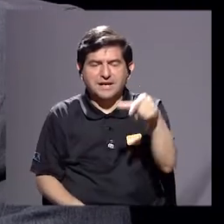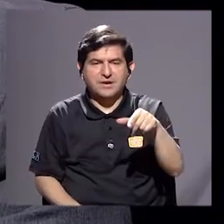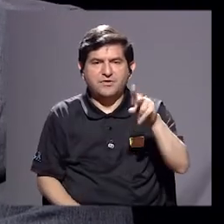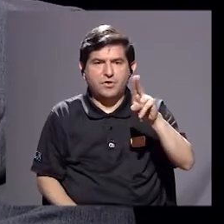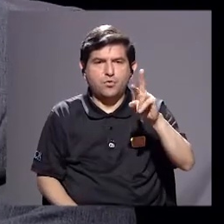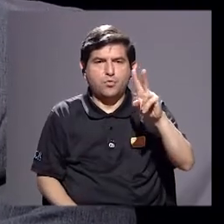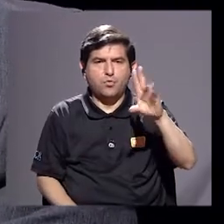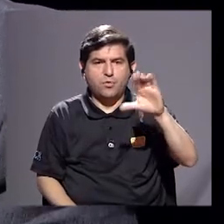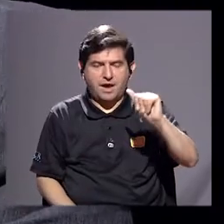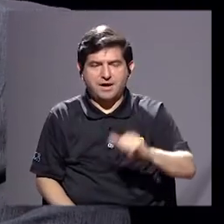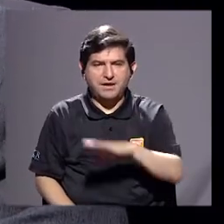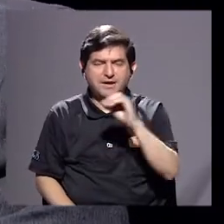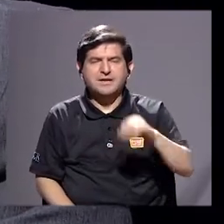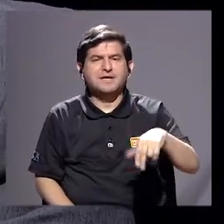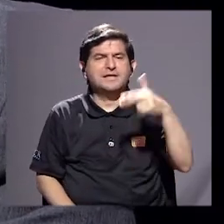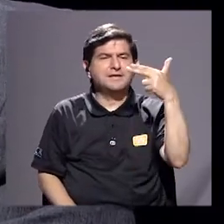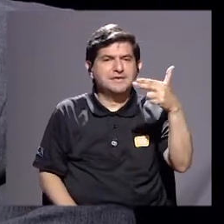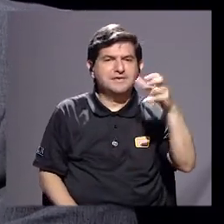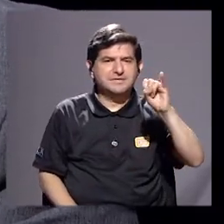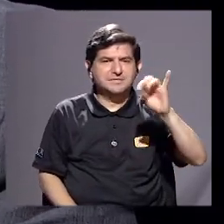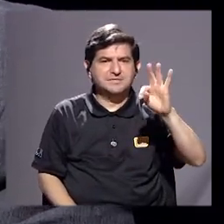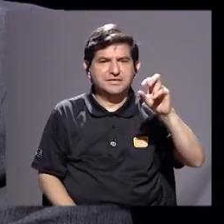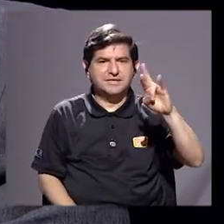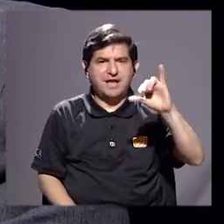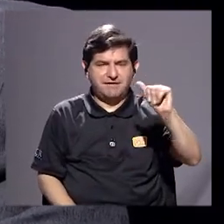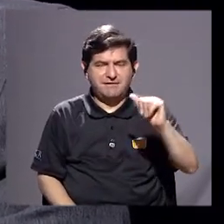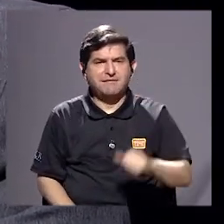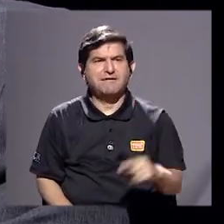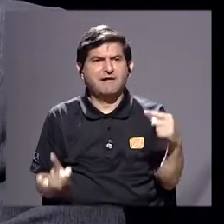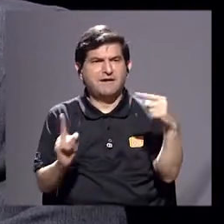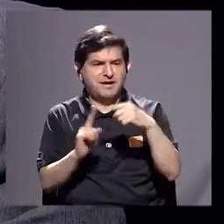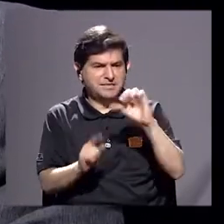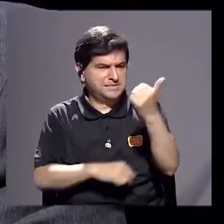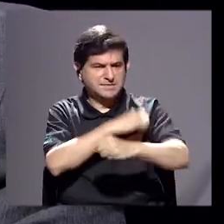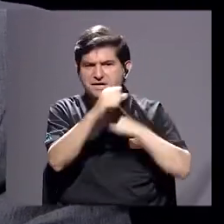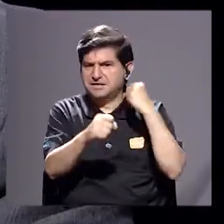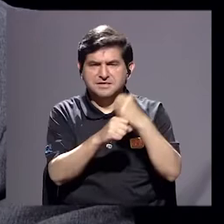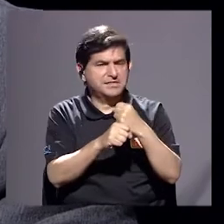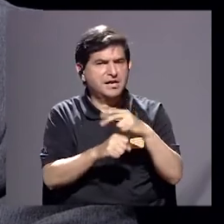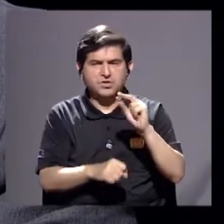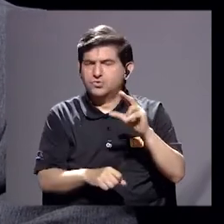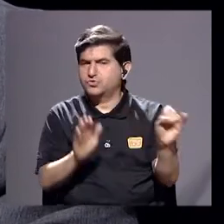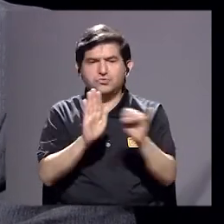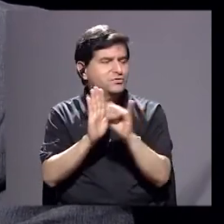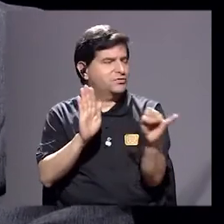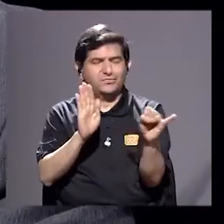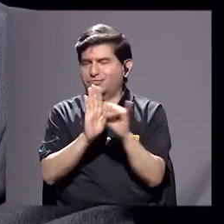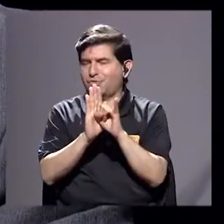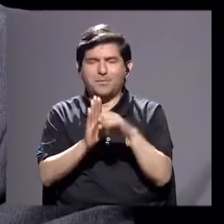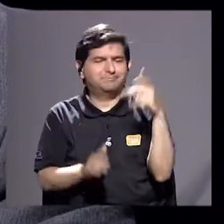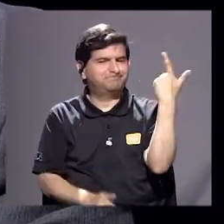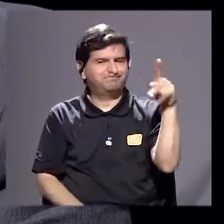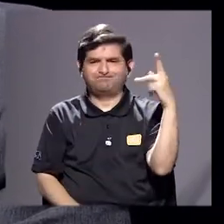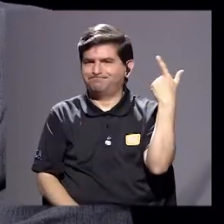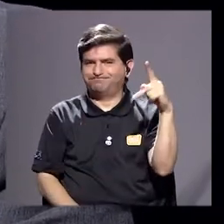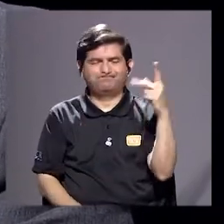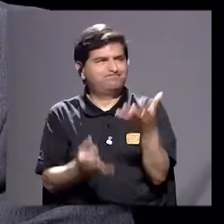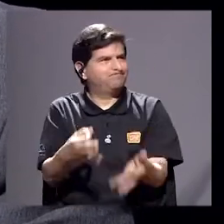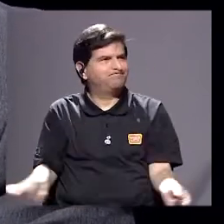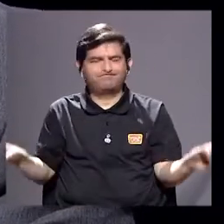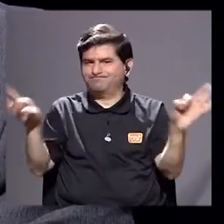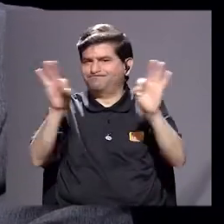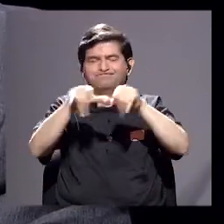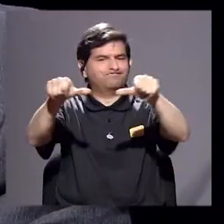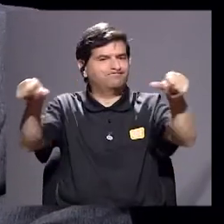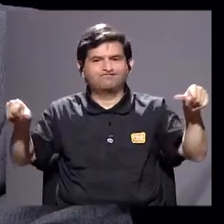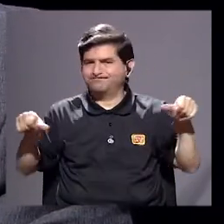quitaría que pues no estaba todavía está hace diez años no estaba identificado como una amenaza importante en el